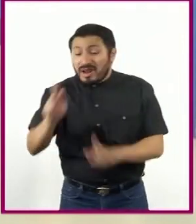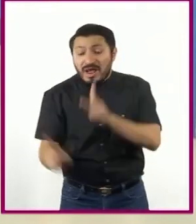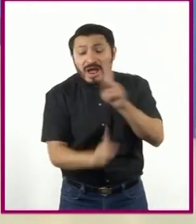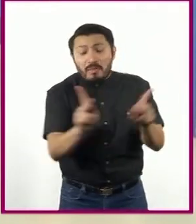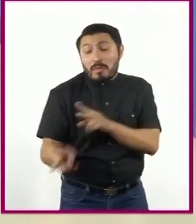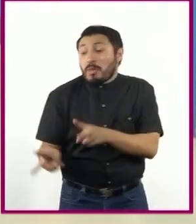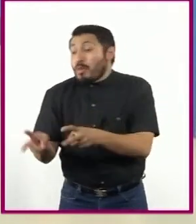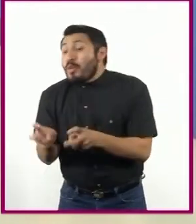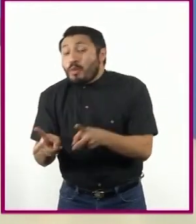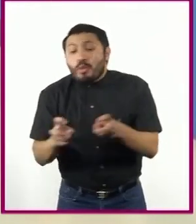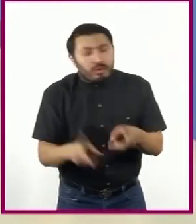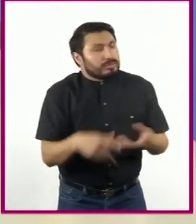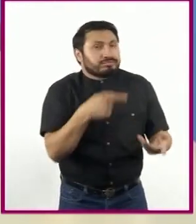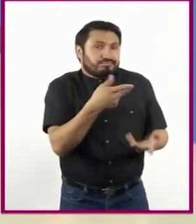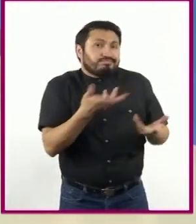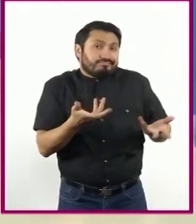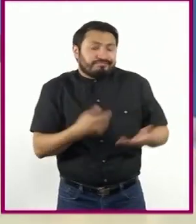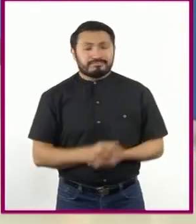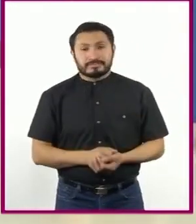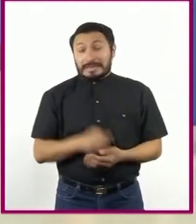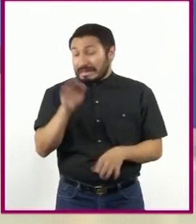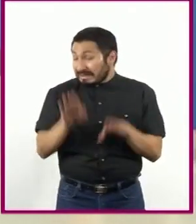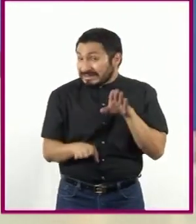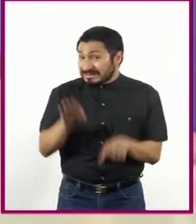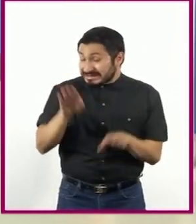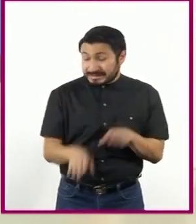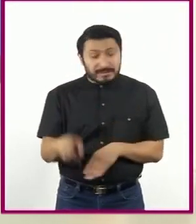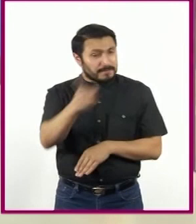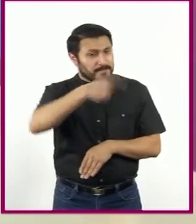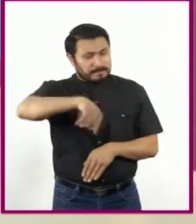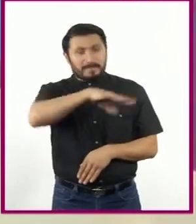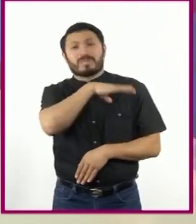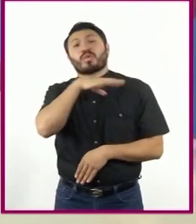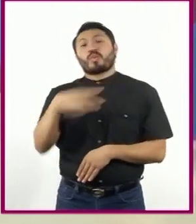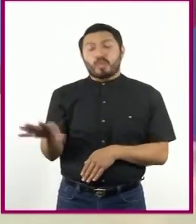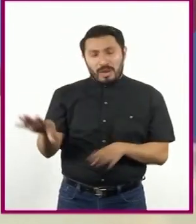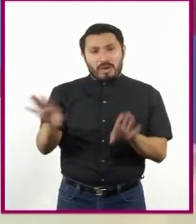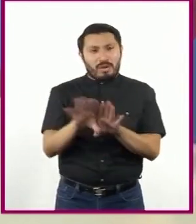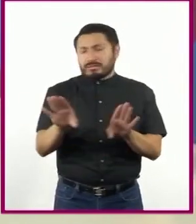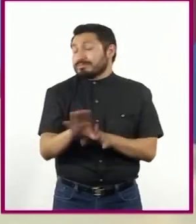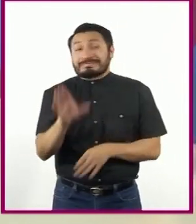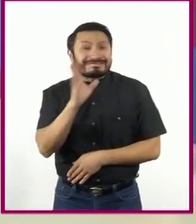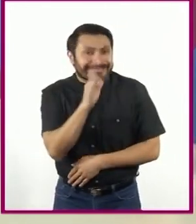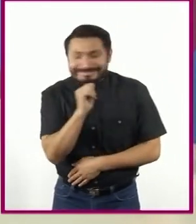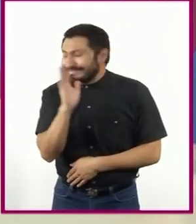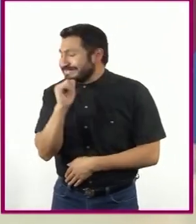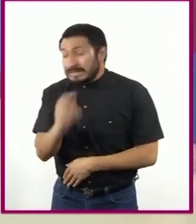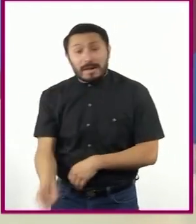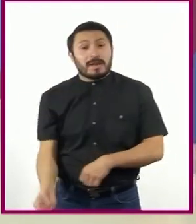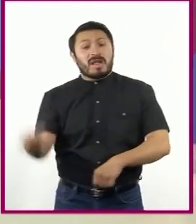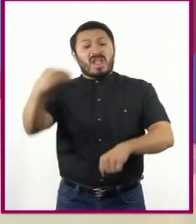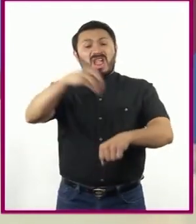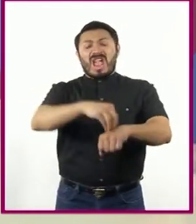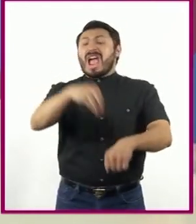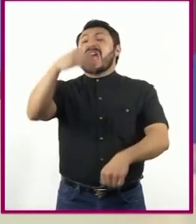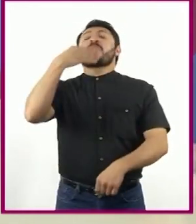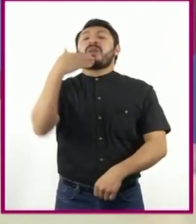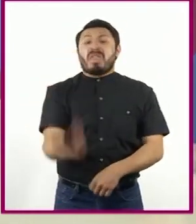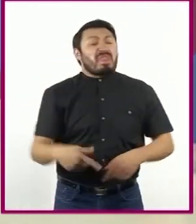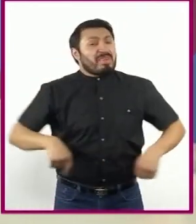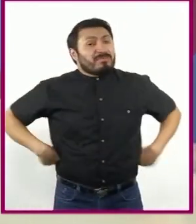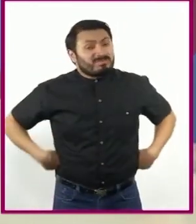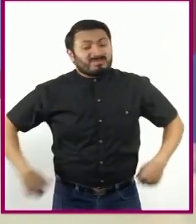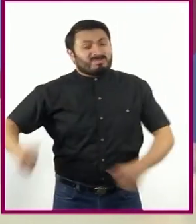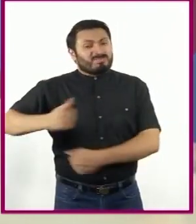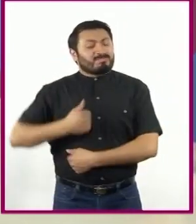pasaban. En ocasiones, los propios generales fueron incapaces de imponer la disciplina y la